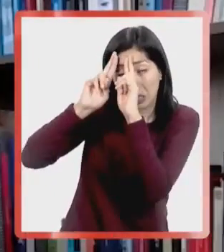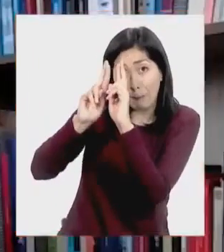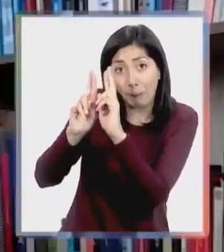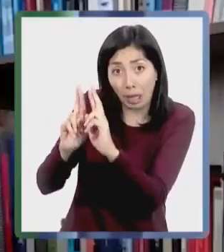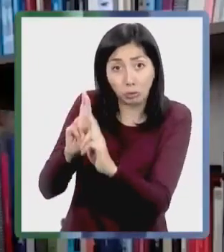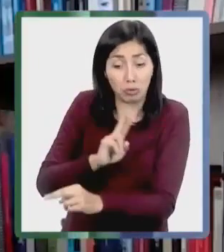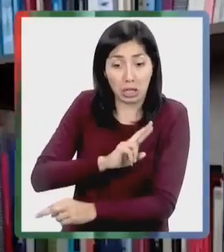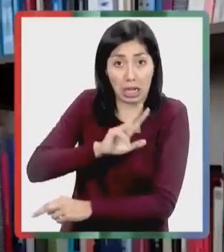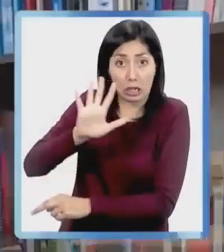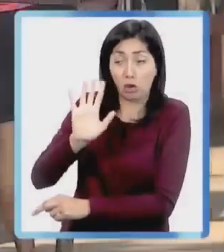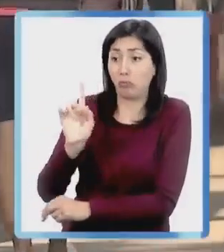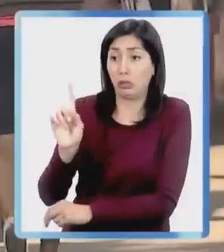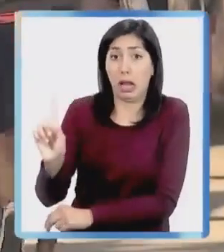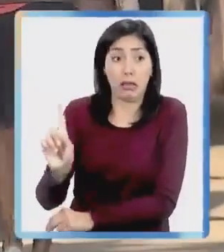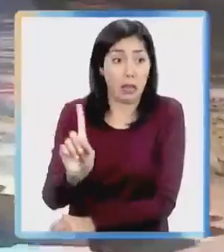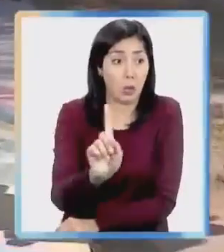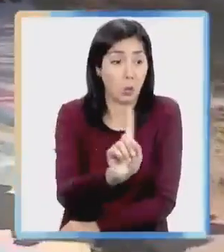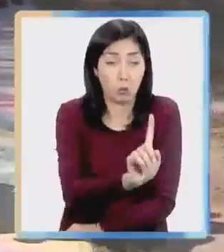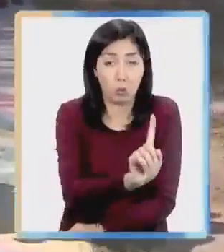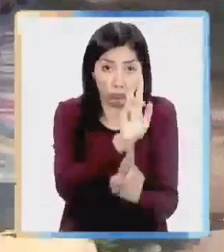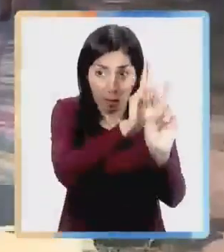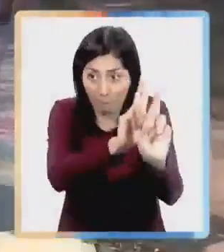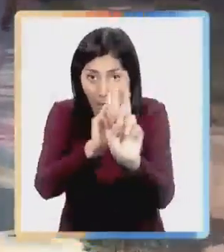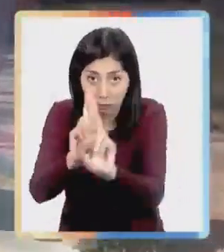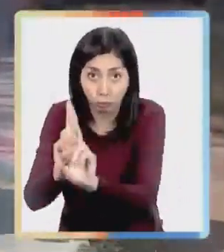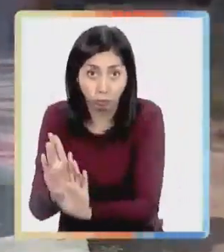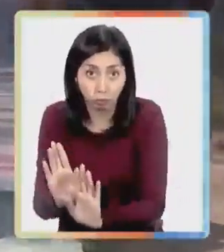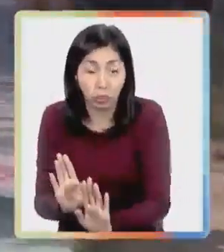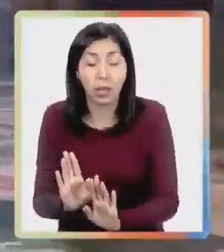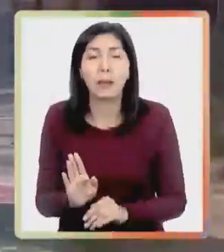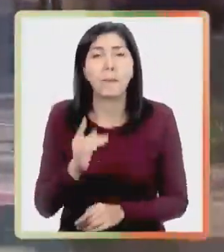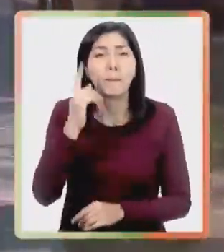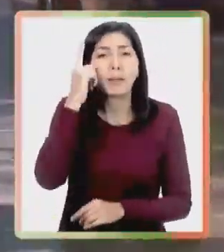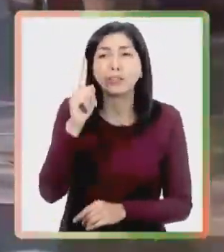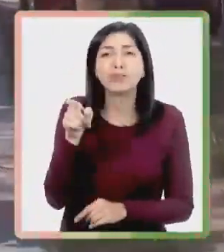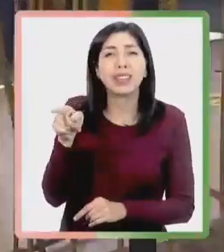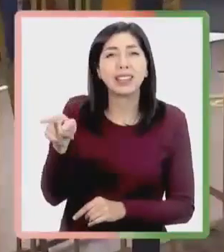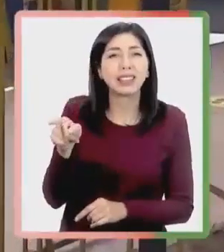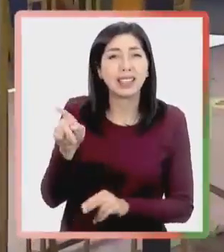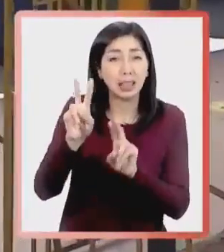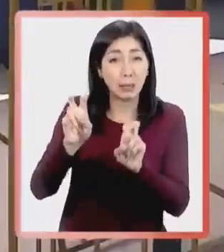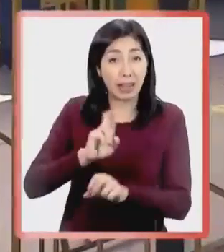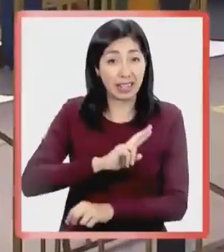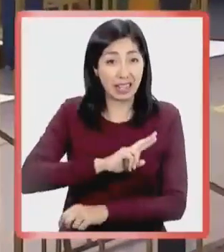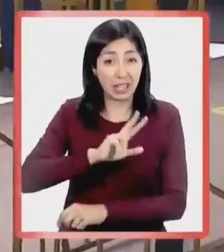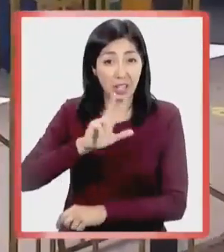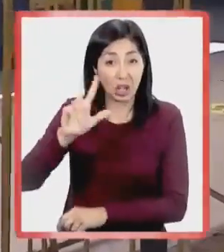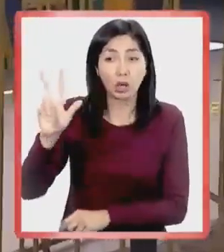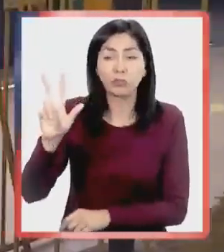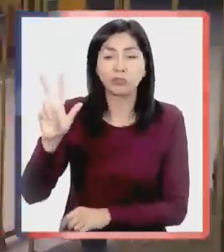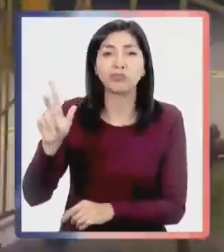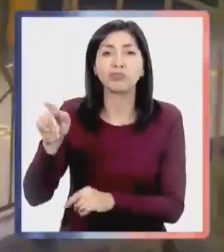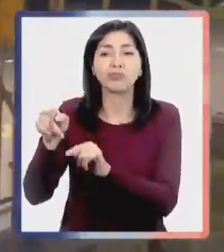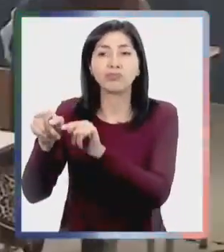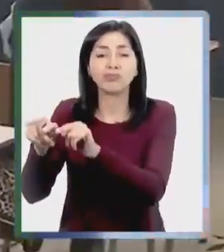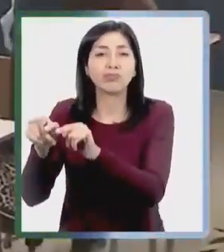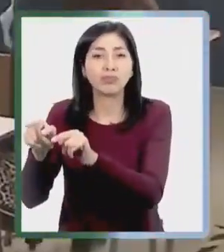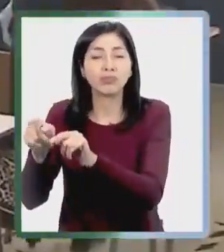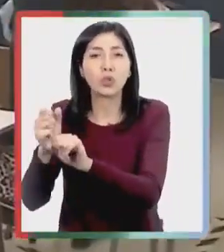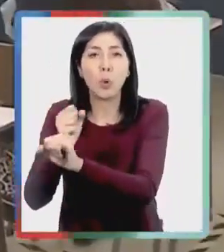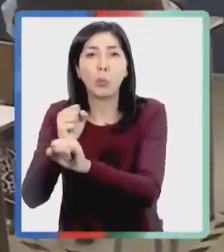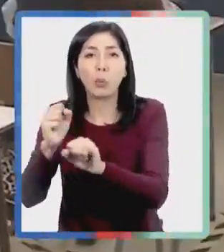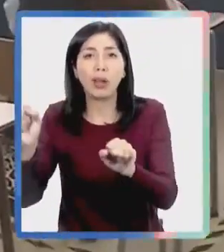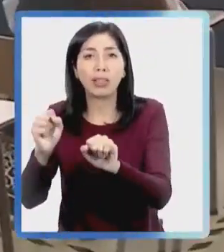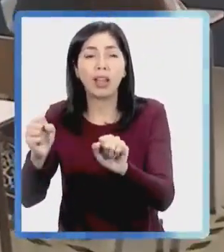ejercicio de la libre religión de cualquier persona, la libertad de creencia, no puede para garantizarse ese derecho